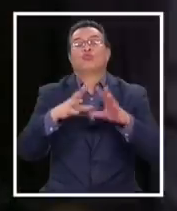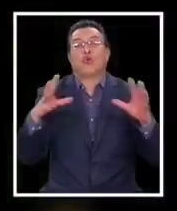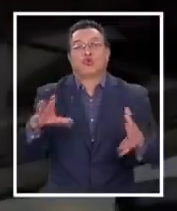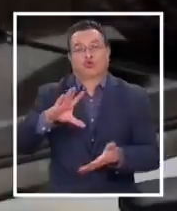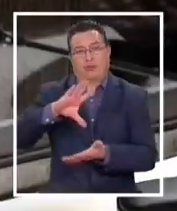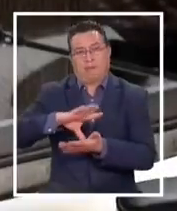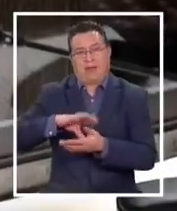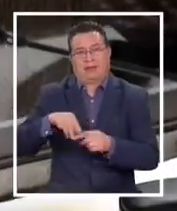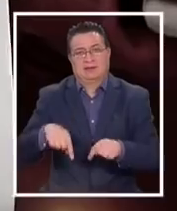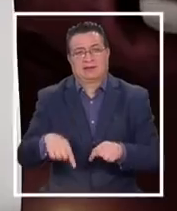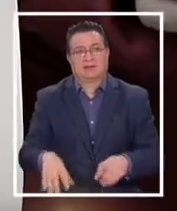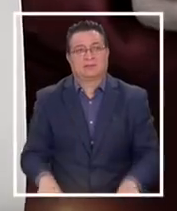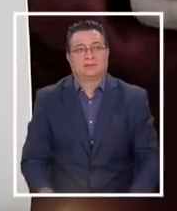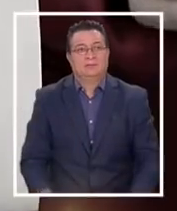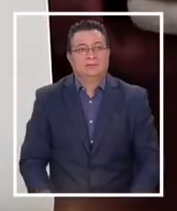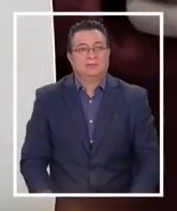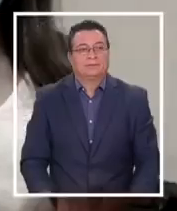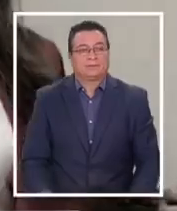nuestro país.